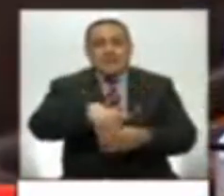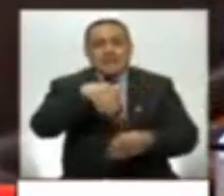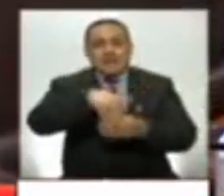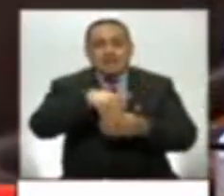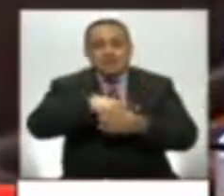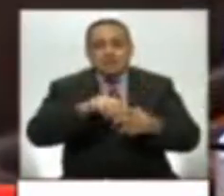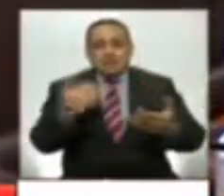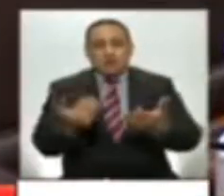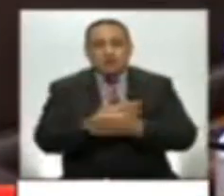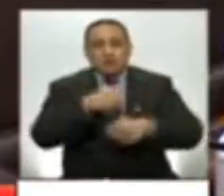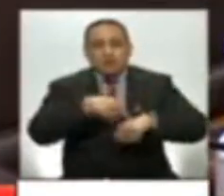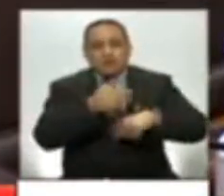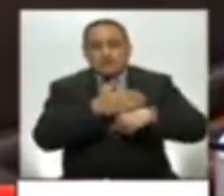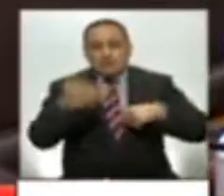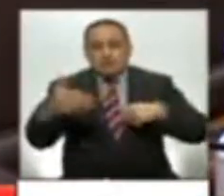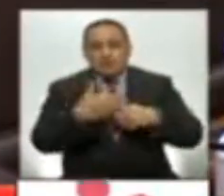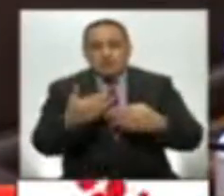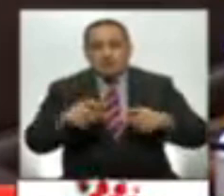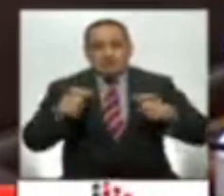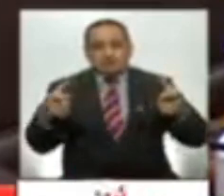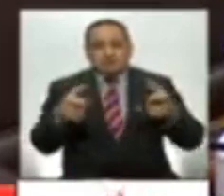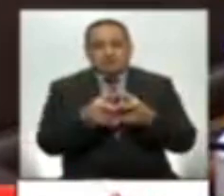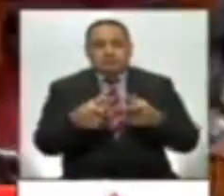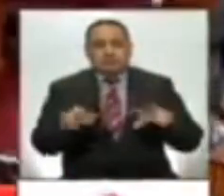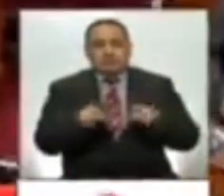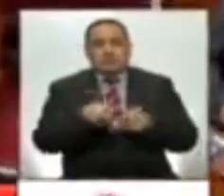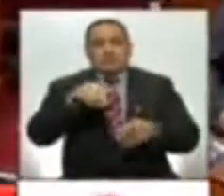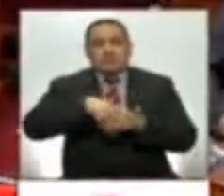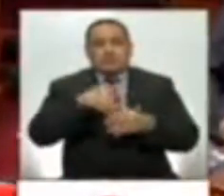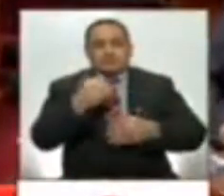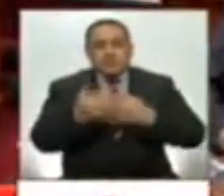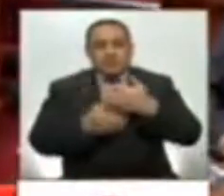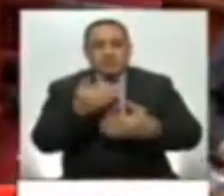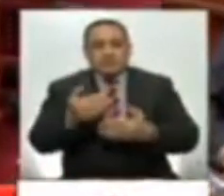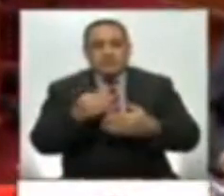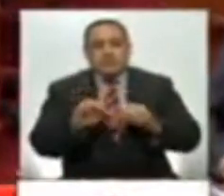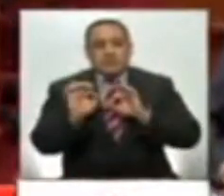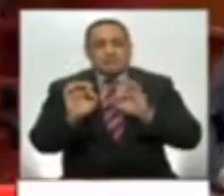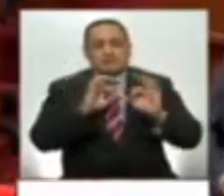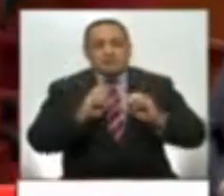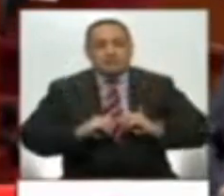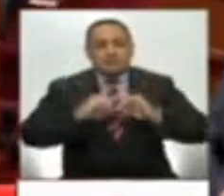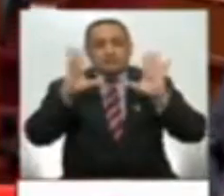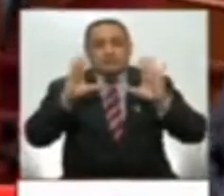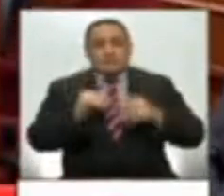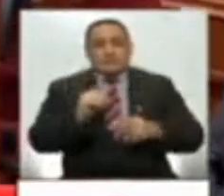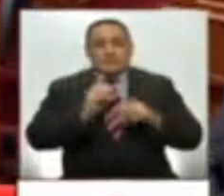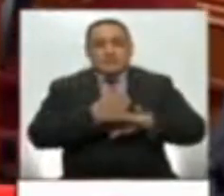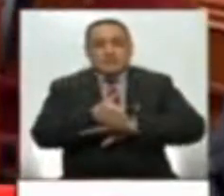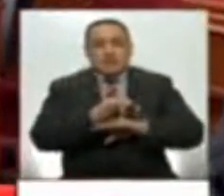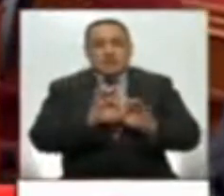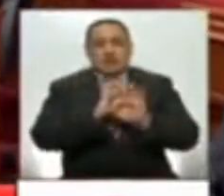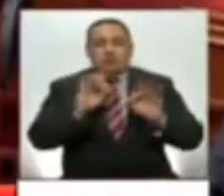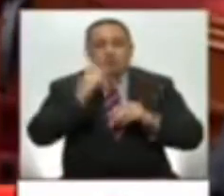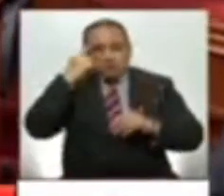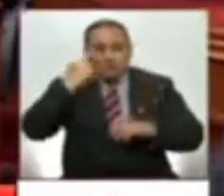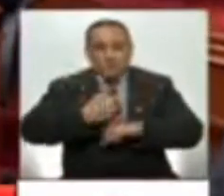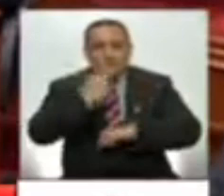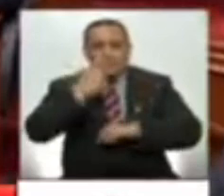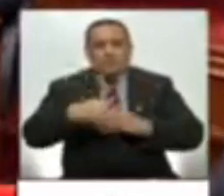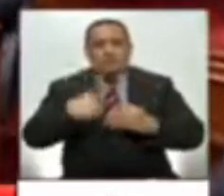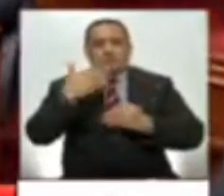para un nuevo periodo anual de sesiones, el acto electoral se lleva a cabo el mismo día de la instalación o a más tardar al día